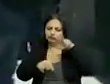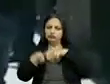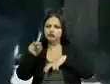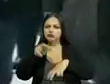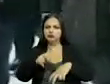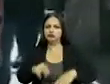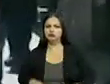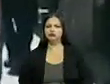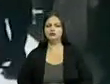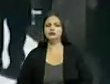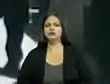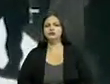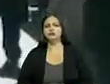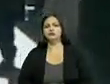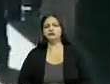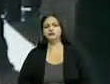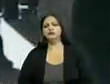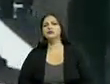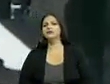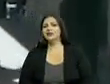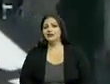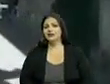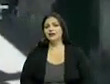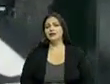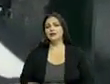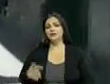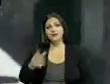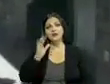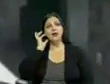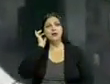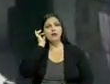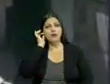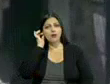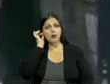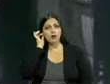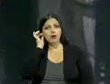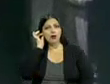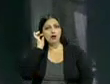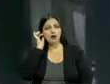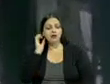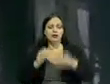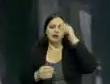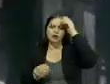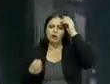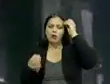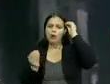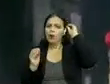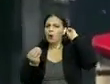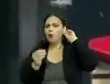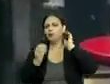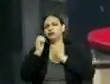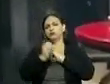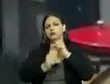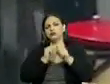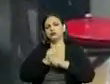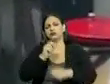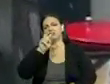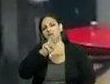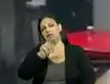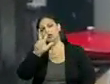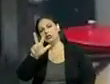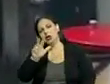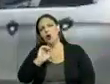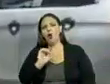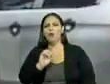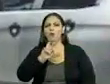crimen de la mujer que hace 4 días había arrendado la casa. Es una persona de aproximadamente unos 23 años a 26 años, de